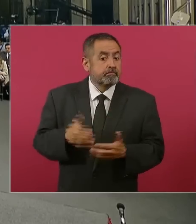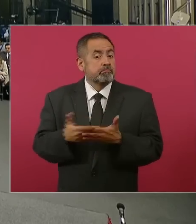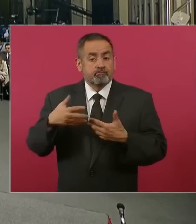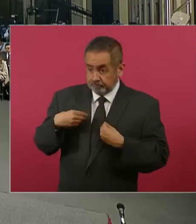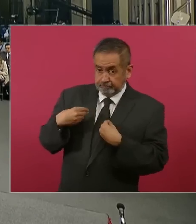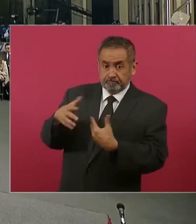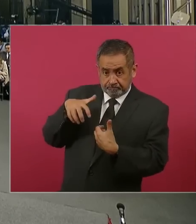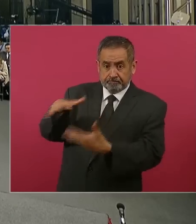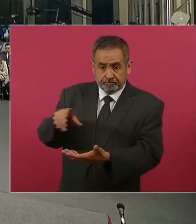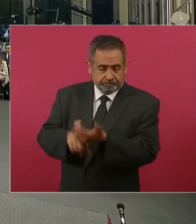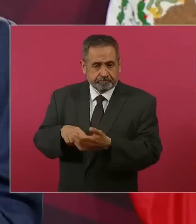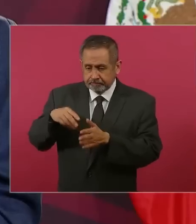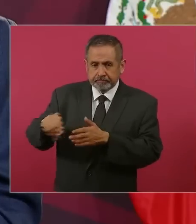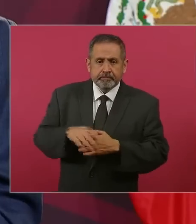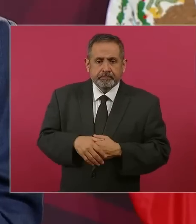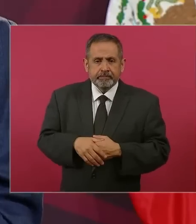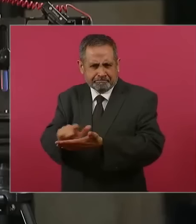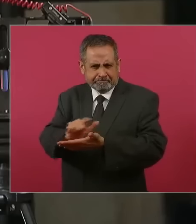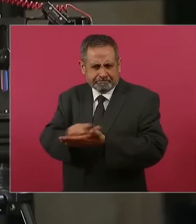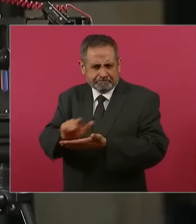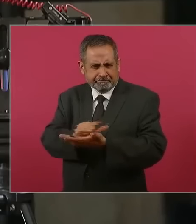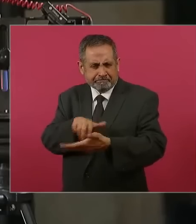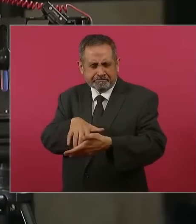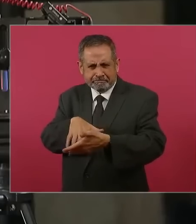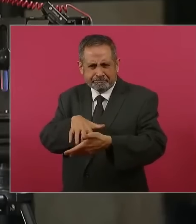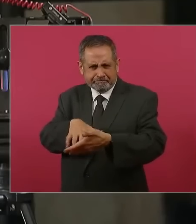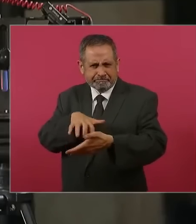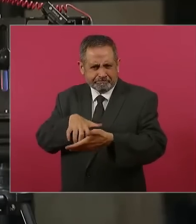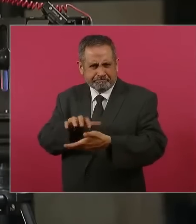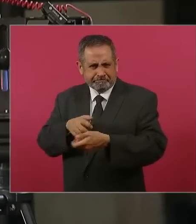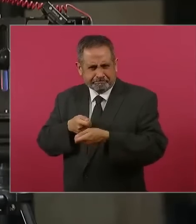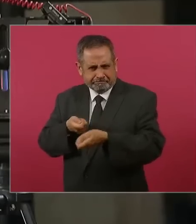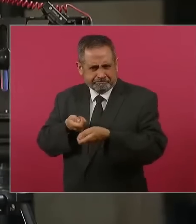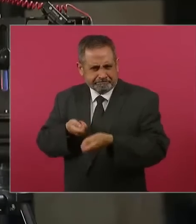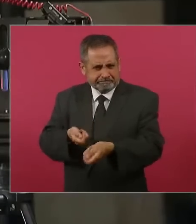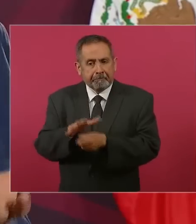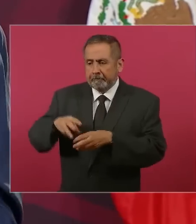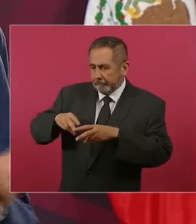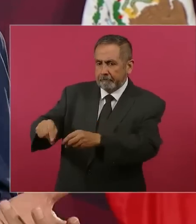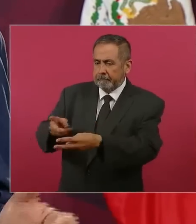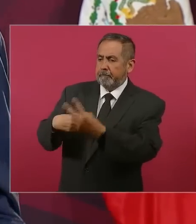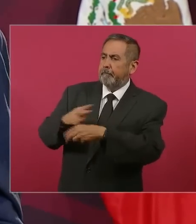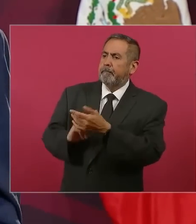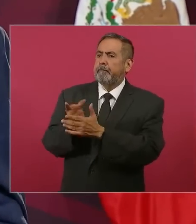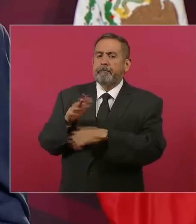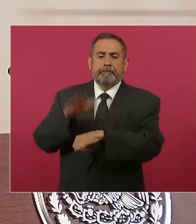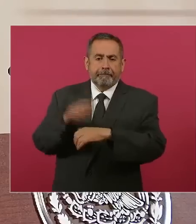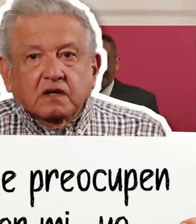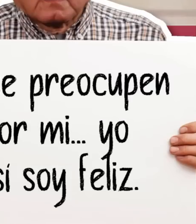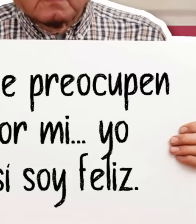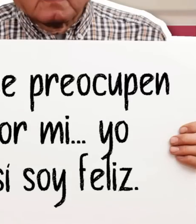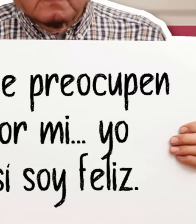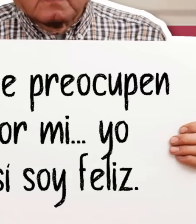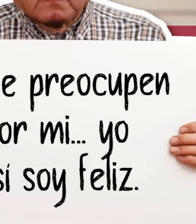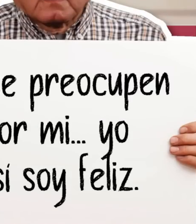con el fertilizante, aunque sea un cuarto de hectárea, media hectárea, ya, le rinde más. Como porque en vez de sacar una tonelada